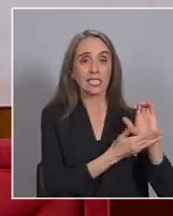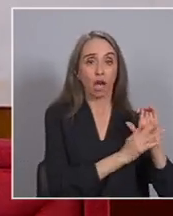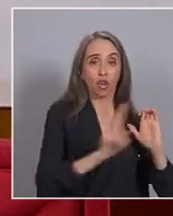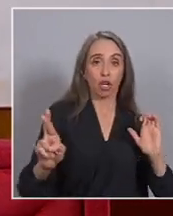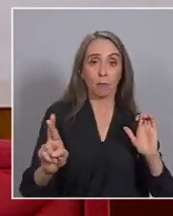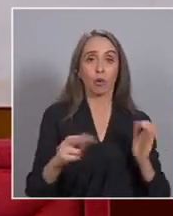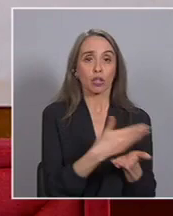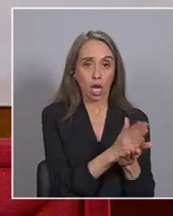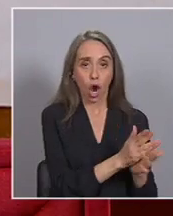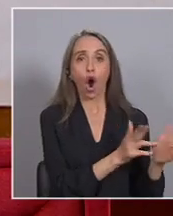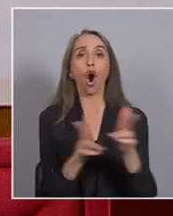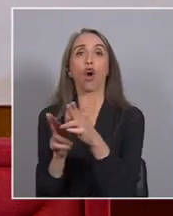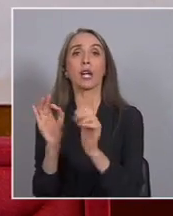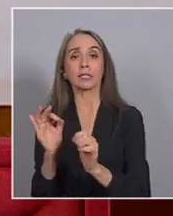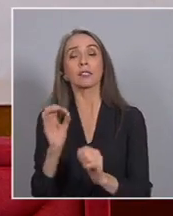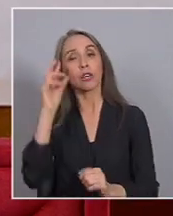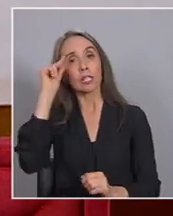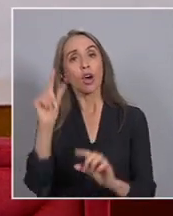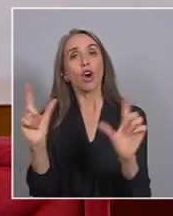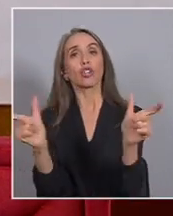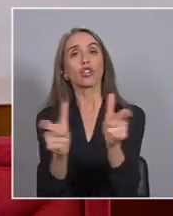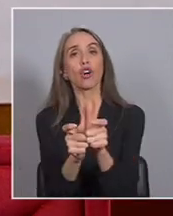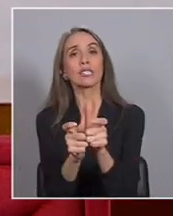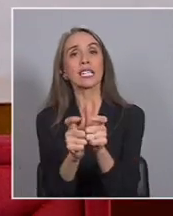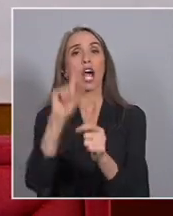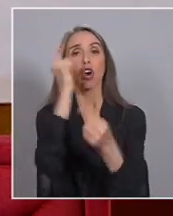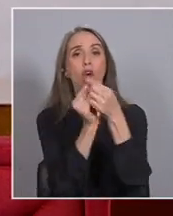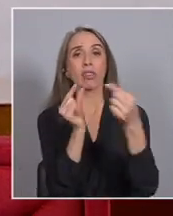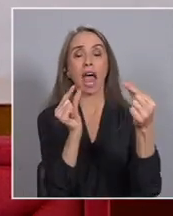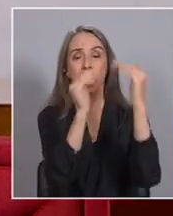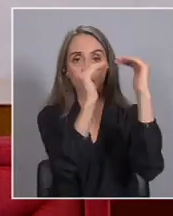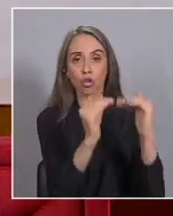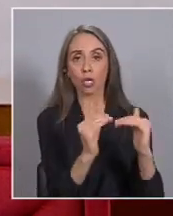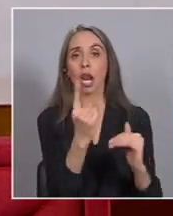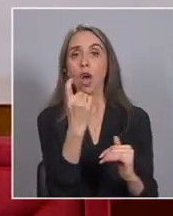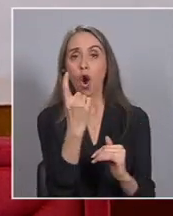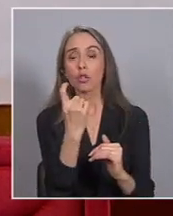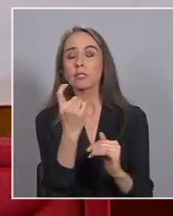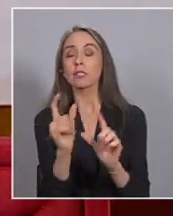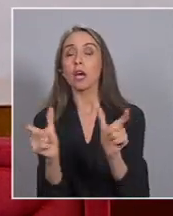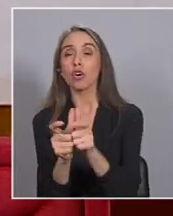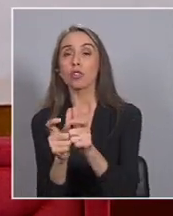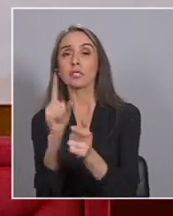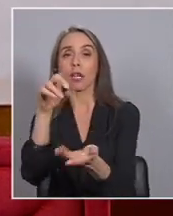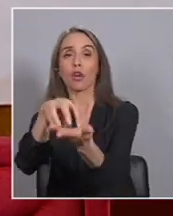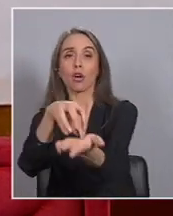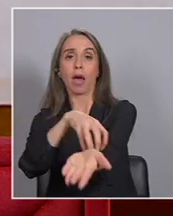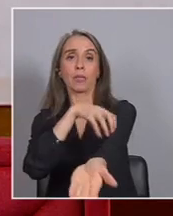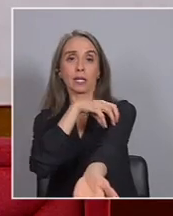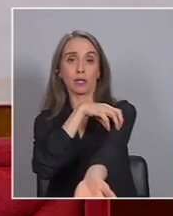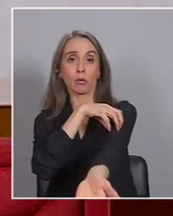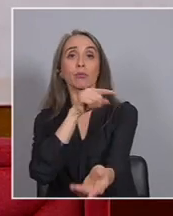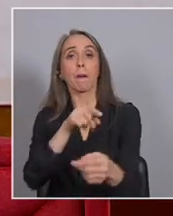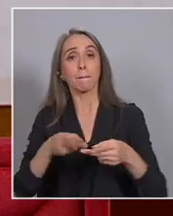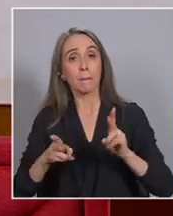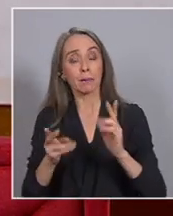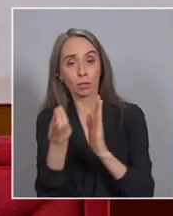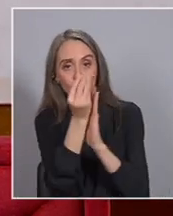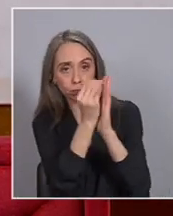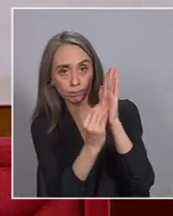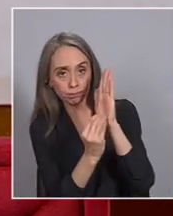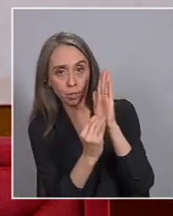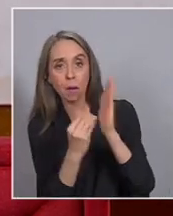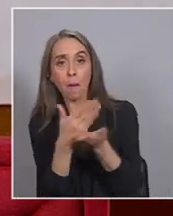organizado. Y por eso hemos creado un Consejo Nacional y hasta hoy 11 consejos regionales. Estos nos han permitido diseñar